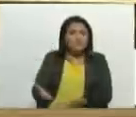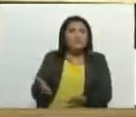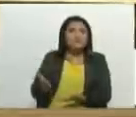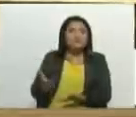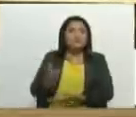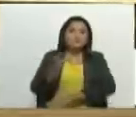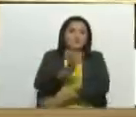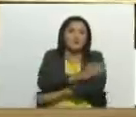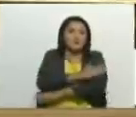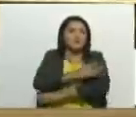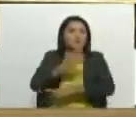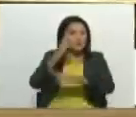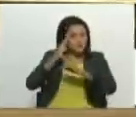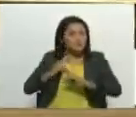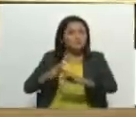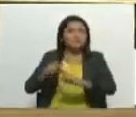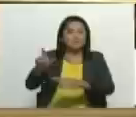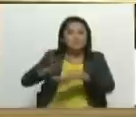bancada,